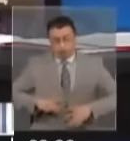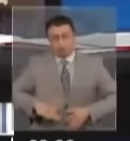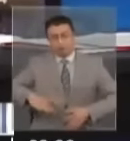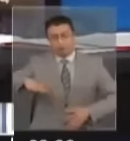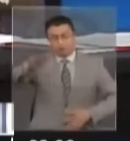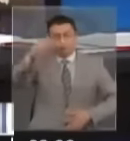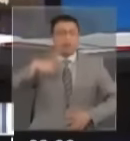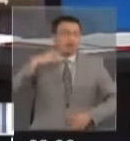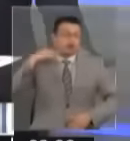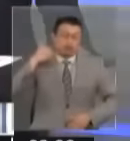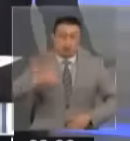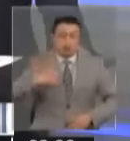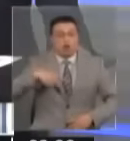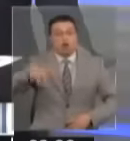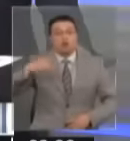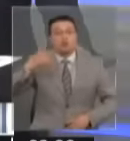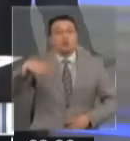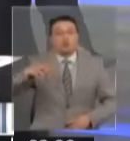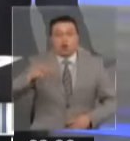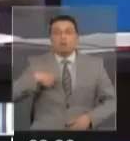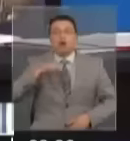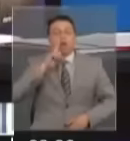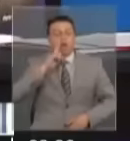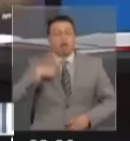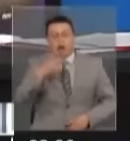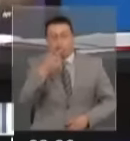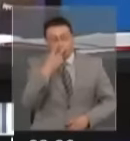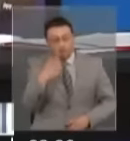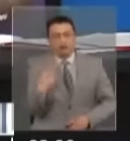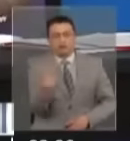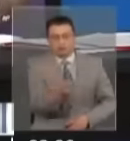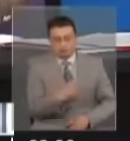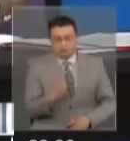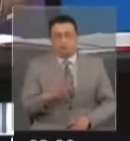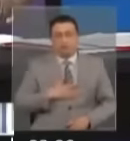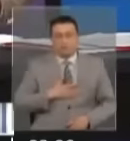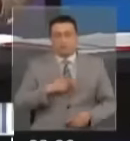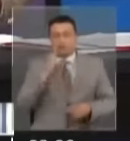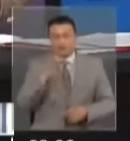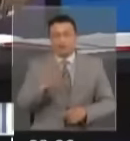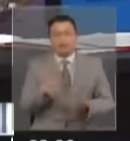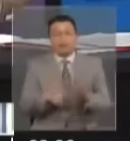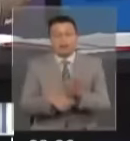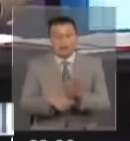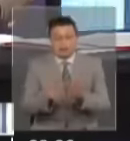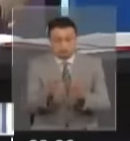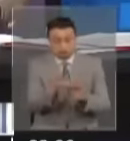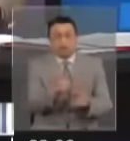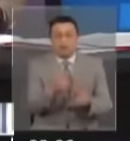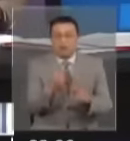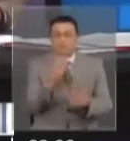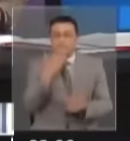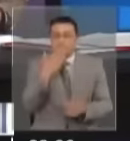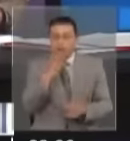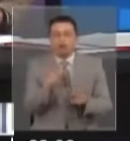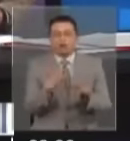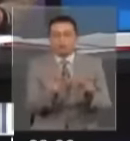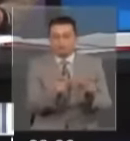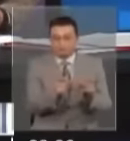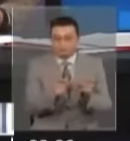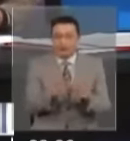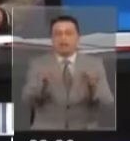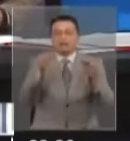criado y toda la vida he pasado por Ñuñoa. Tengo historia ahí. Y sé que el pedirle el control de identidad favorece y la protección y le da